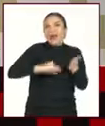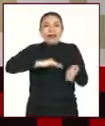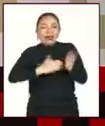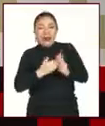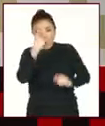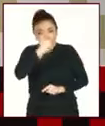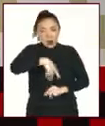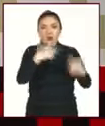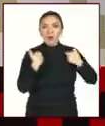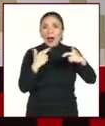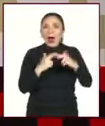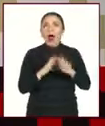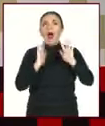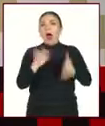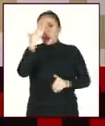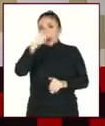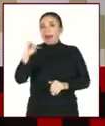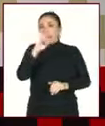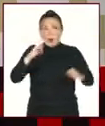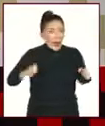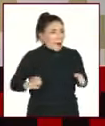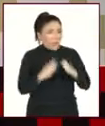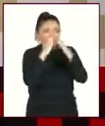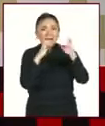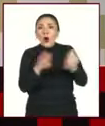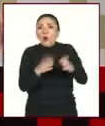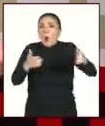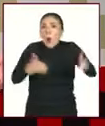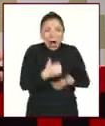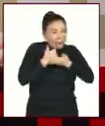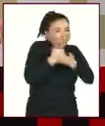personal docente responder de manera adecuada ante un